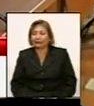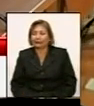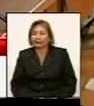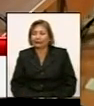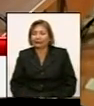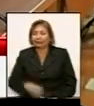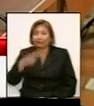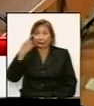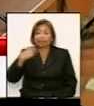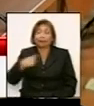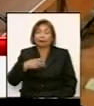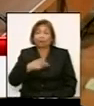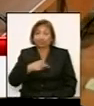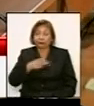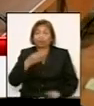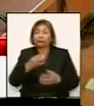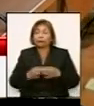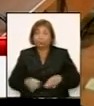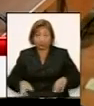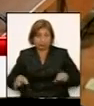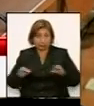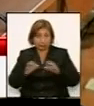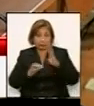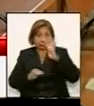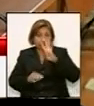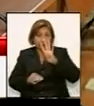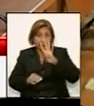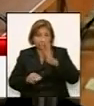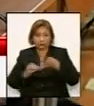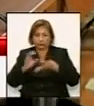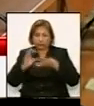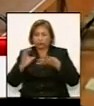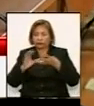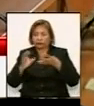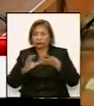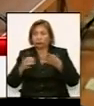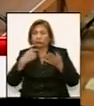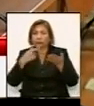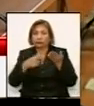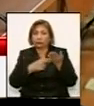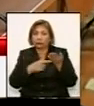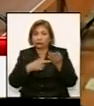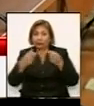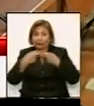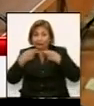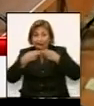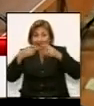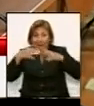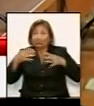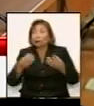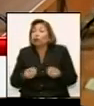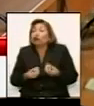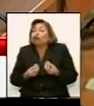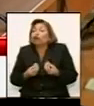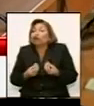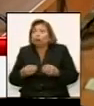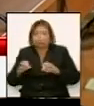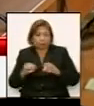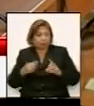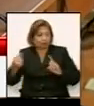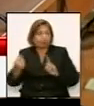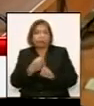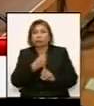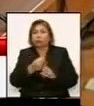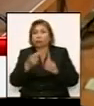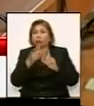Para nosotros es importante resaltar cuatro características cuando hablamos de Internet para entender cómo funciona también la dinámica de violencia.